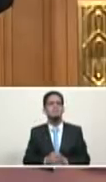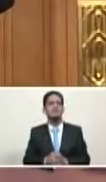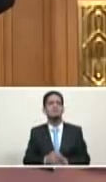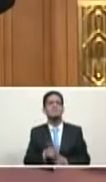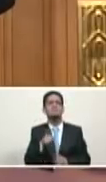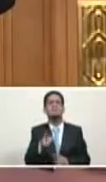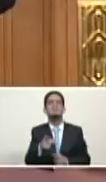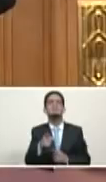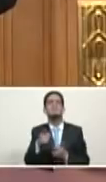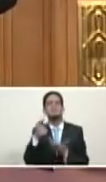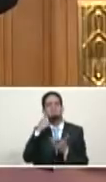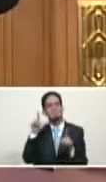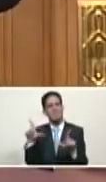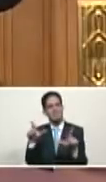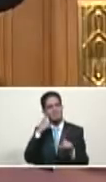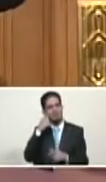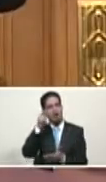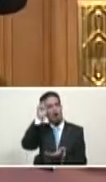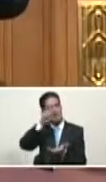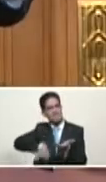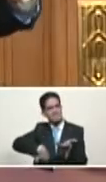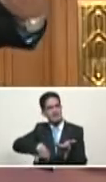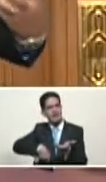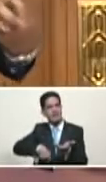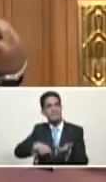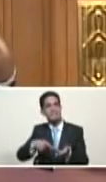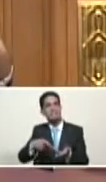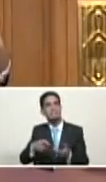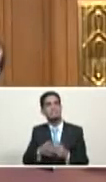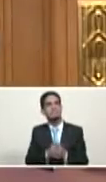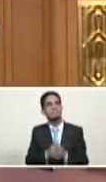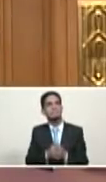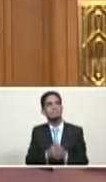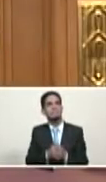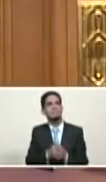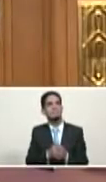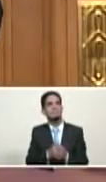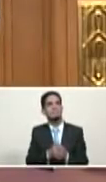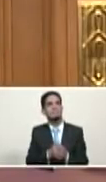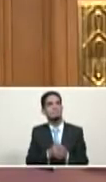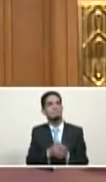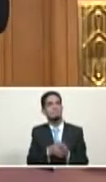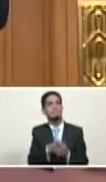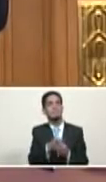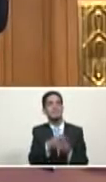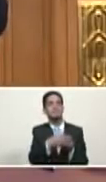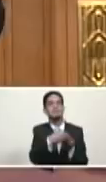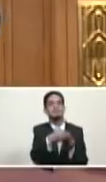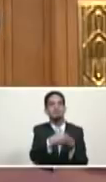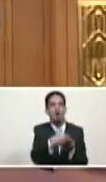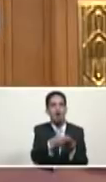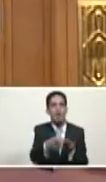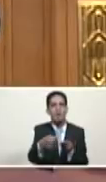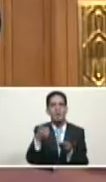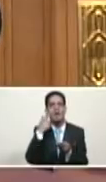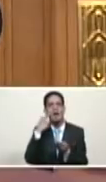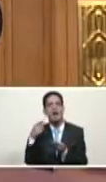logramos extirpar el tumor del dólar criminal y crear un sistema cambiario estable,